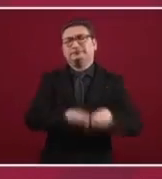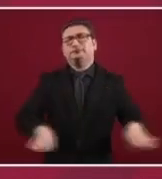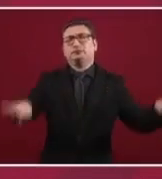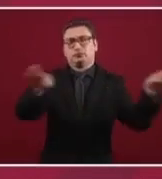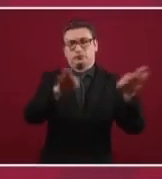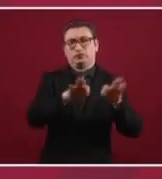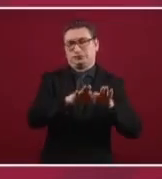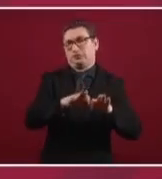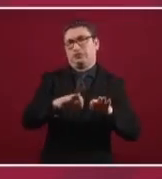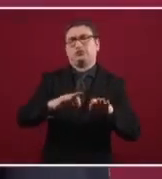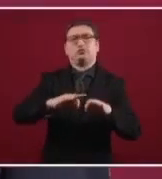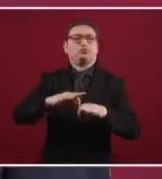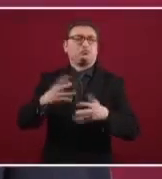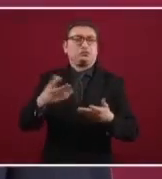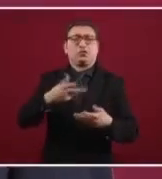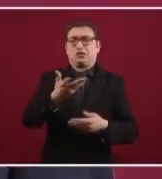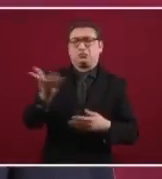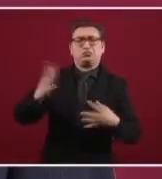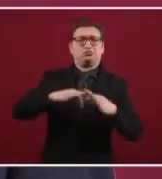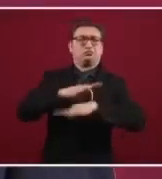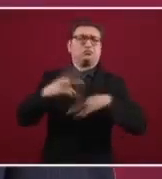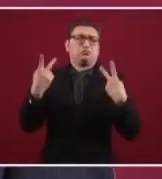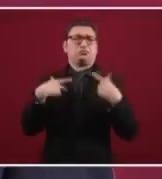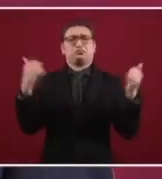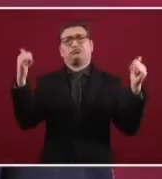la participación de los ciudadanos,